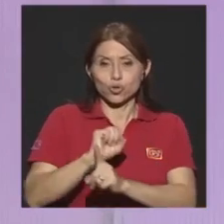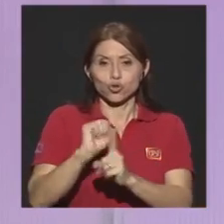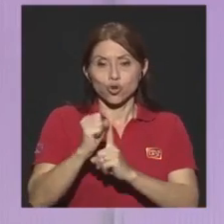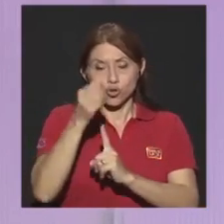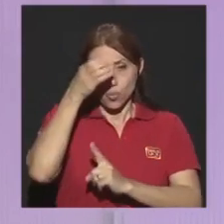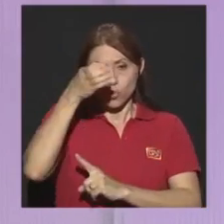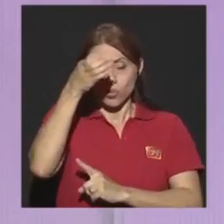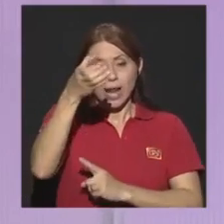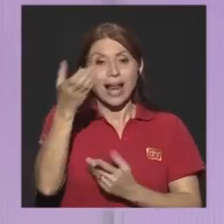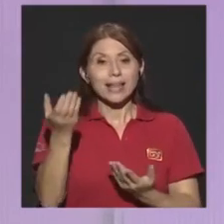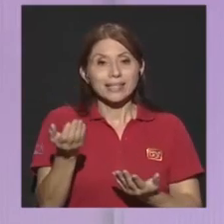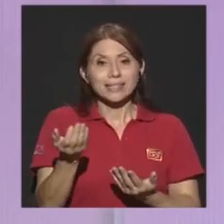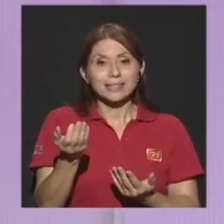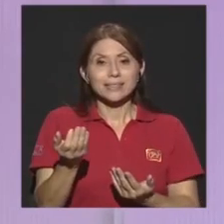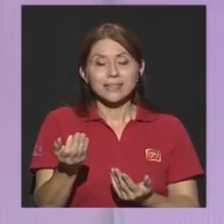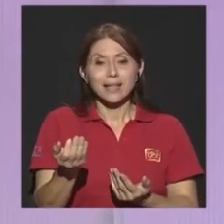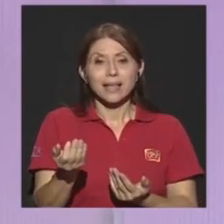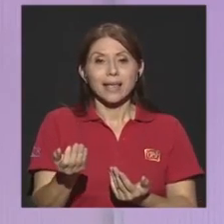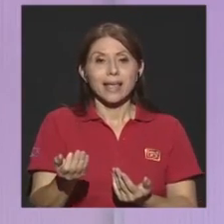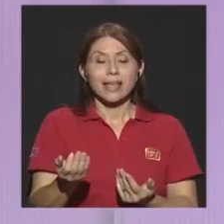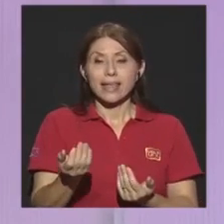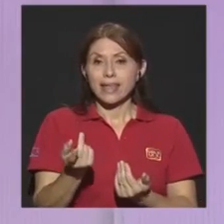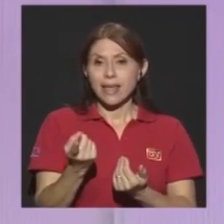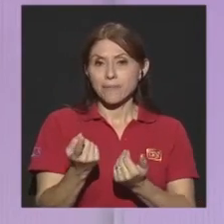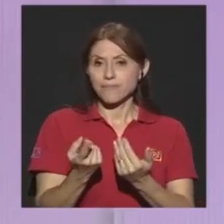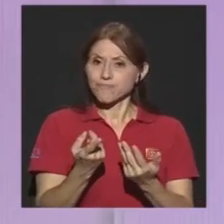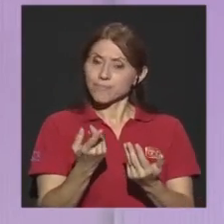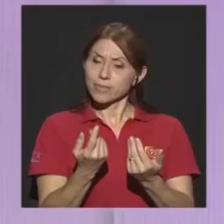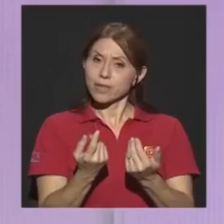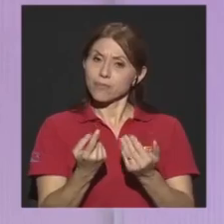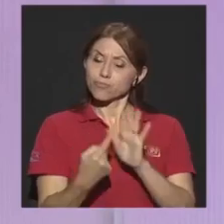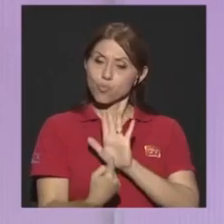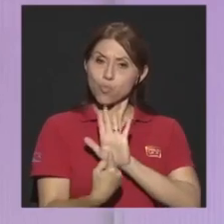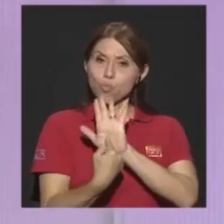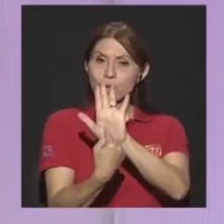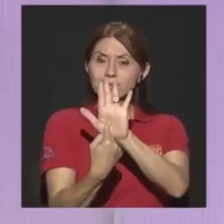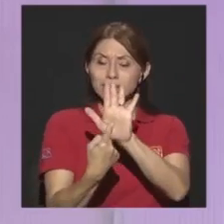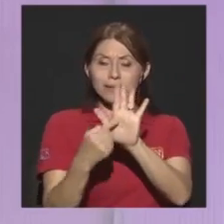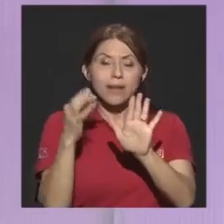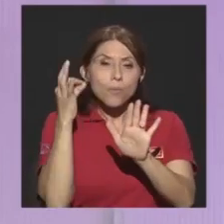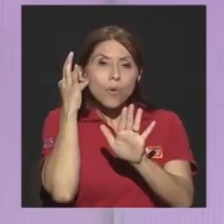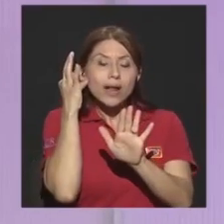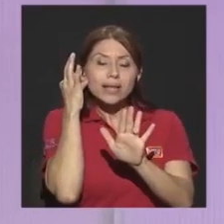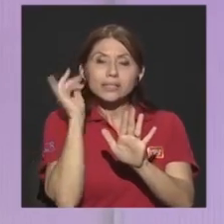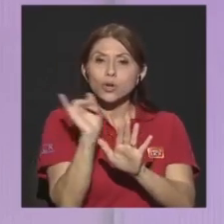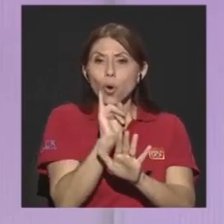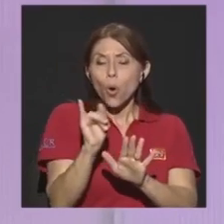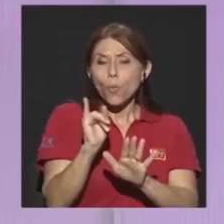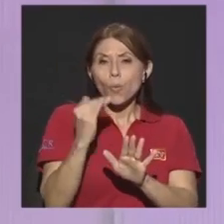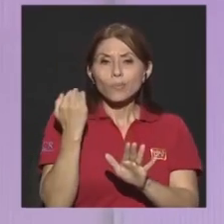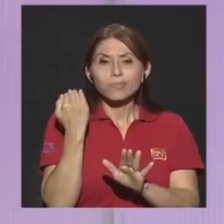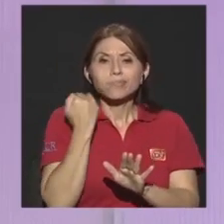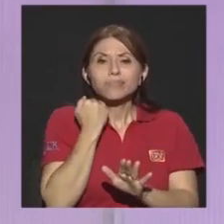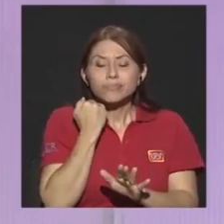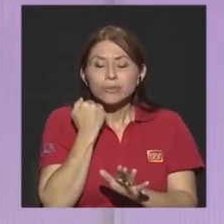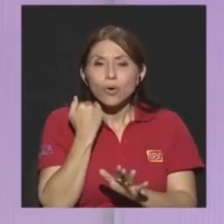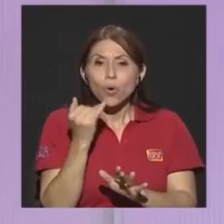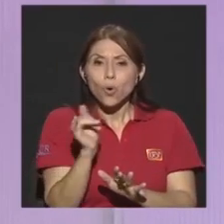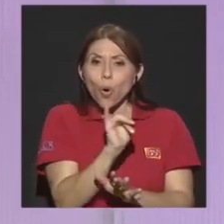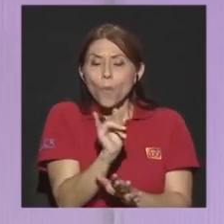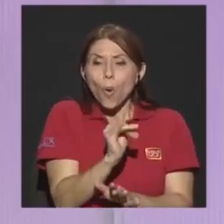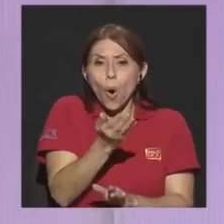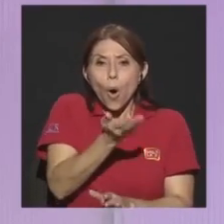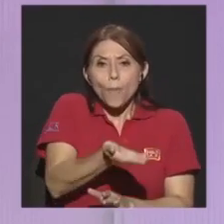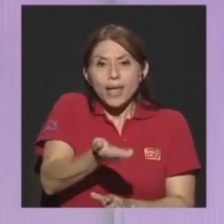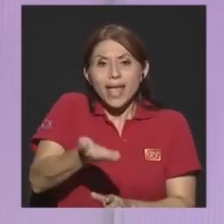la idea de las mujeres como víctimas, como objetos sexuales,